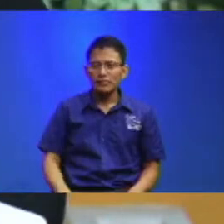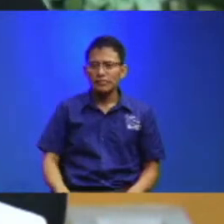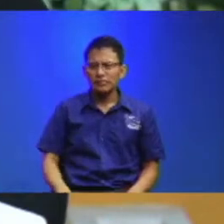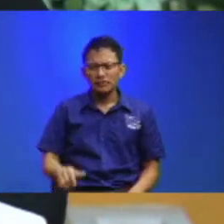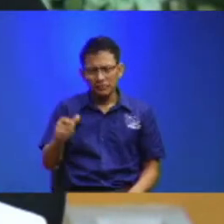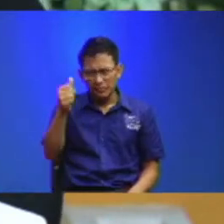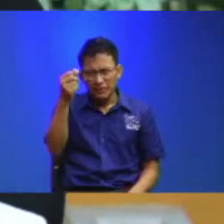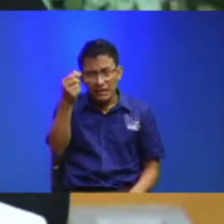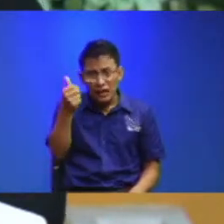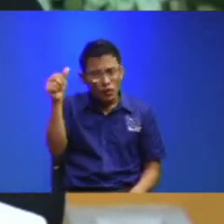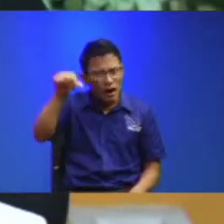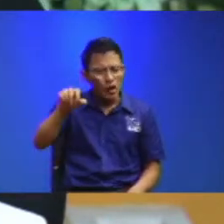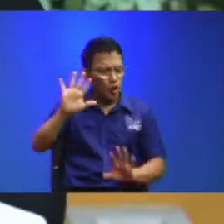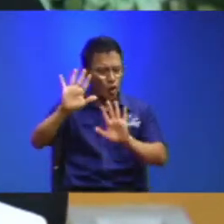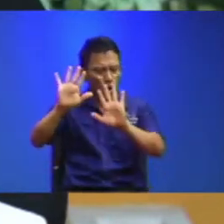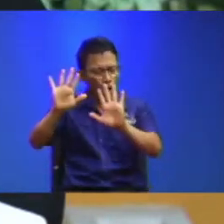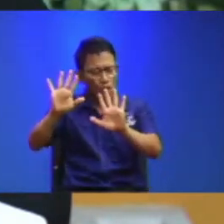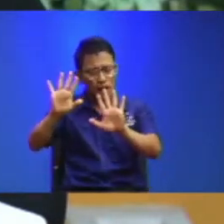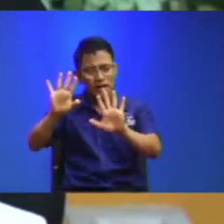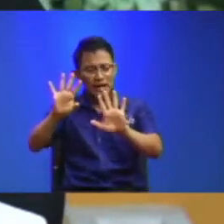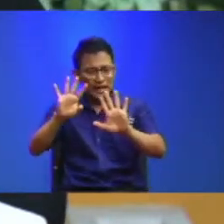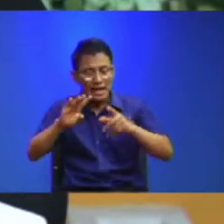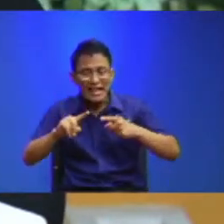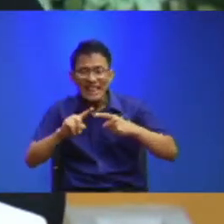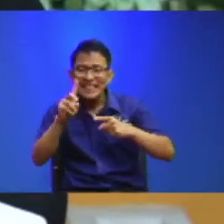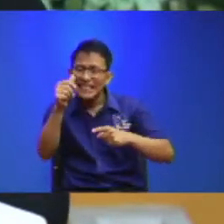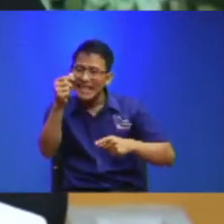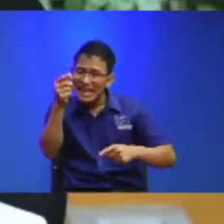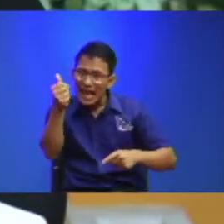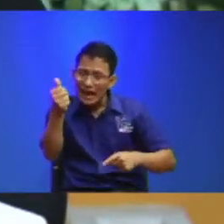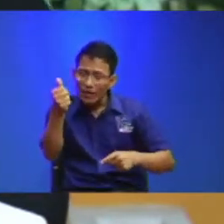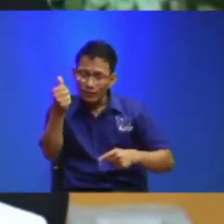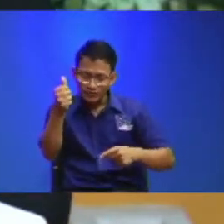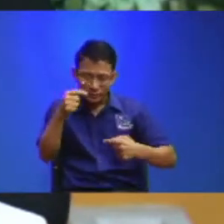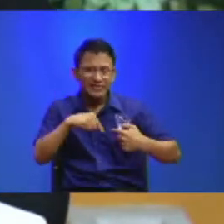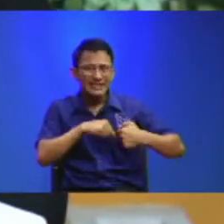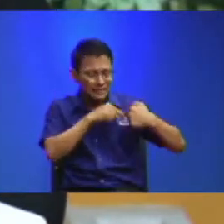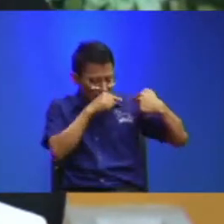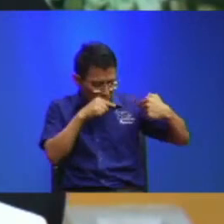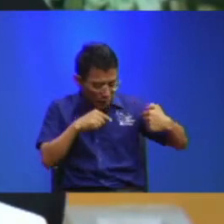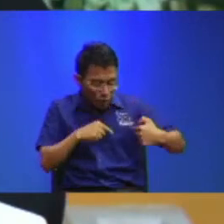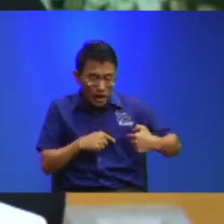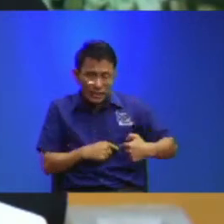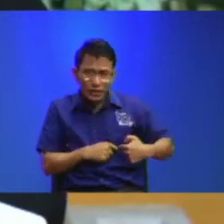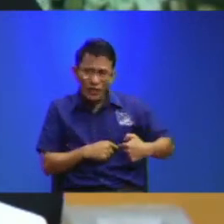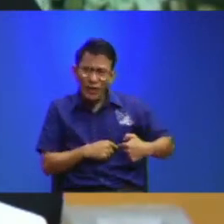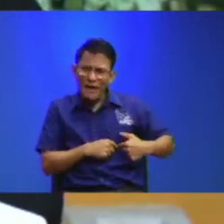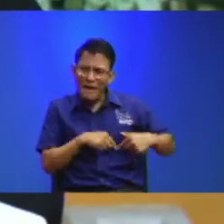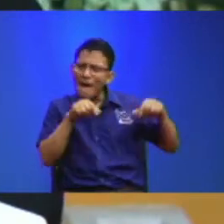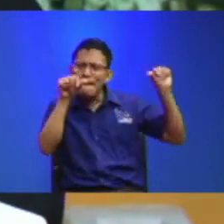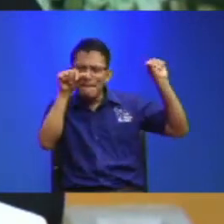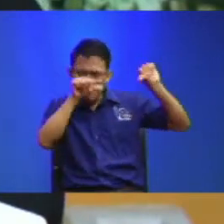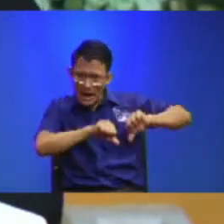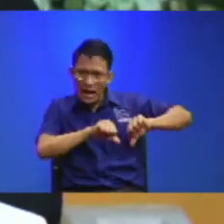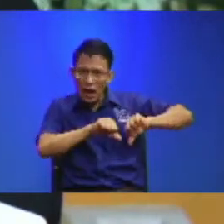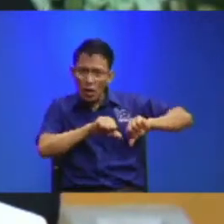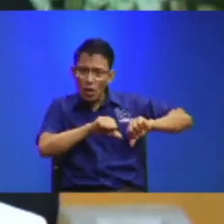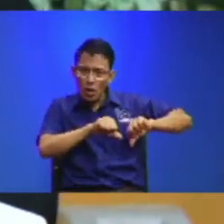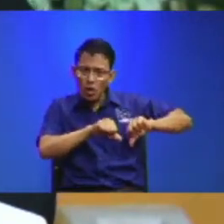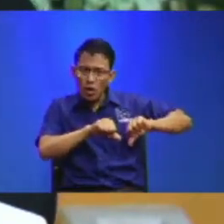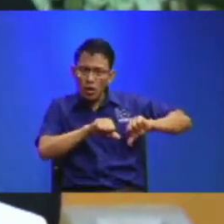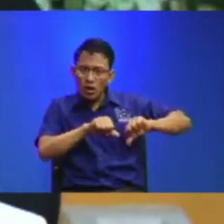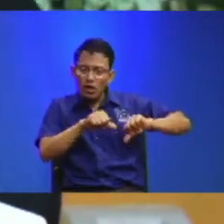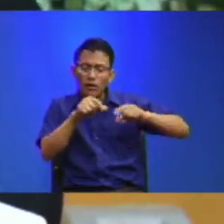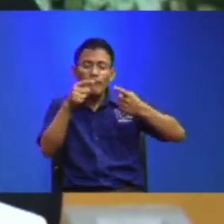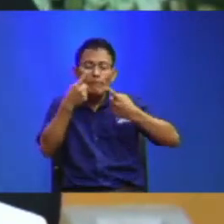el dinero en el corazón es una maldición. Pero el dinero a los